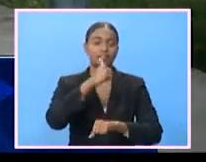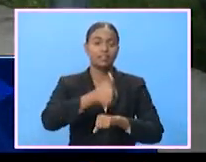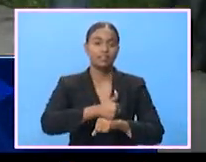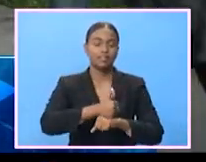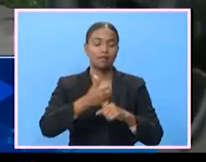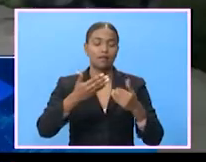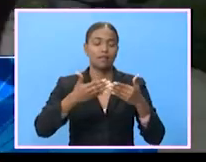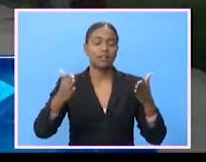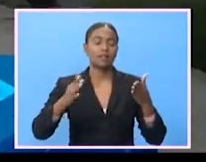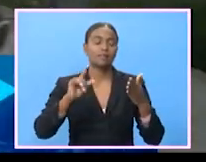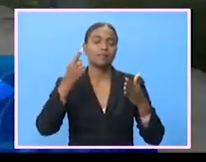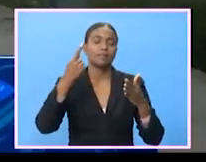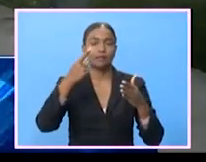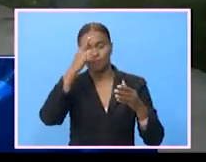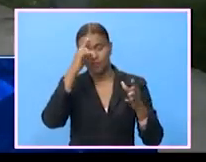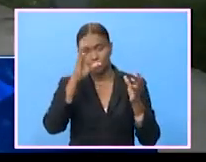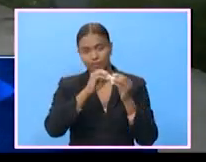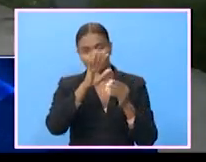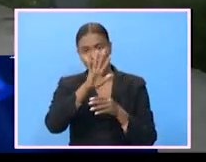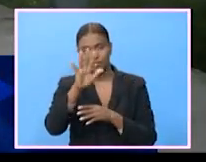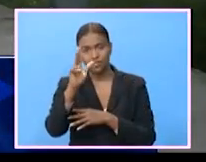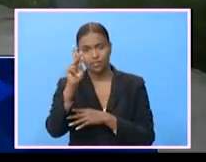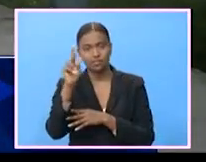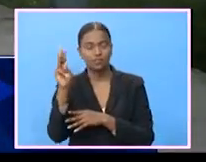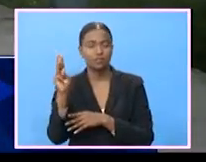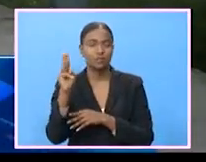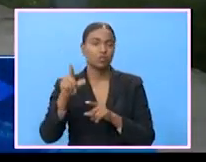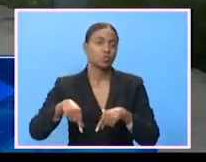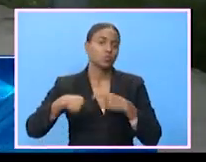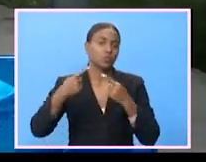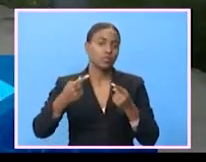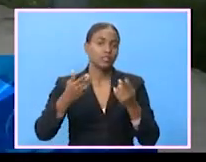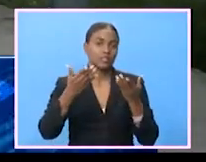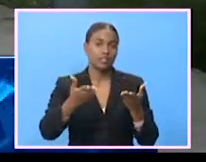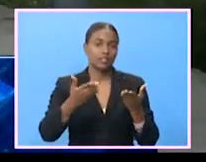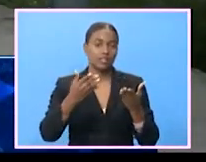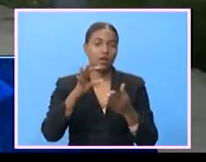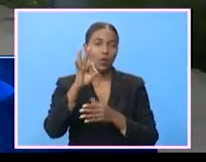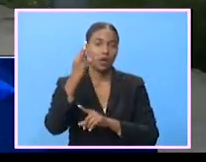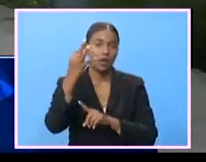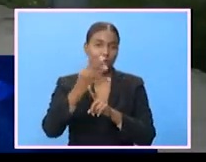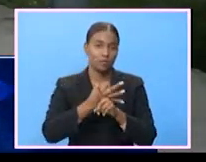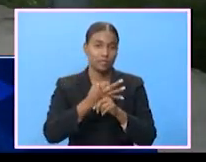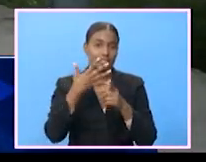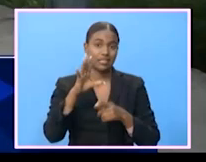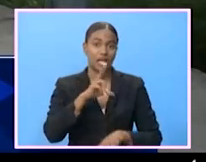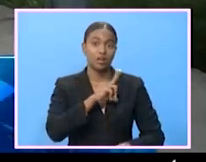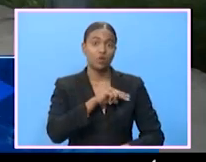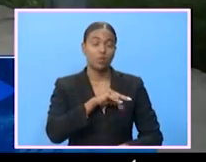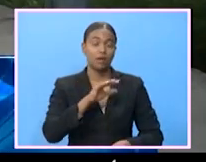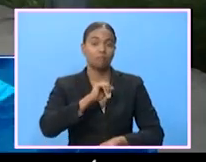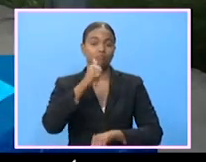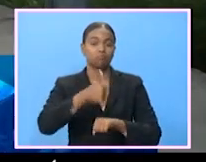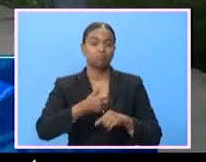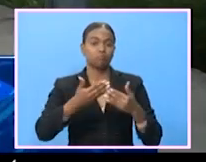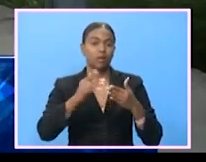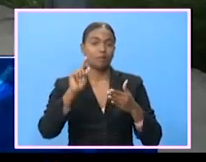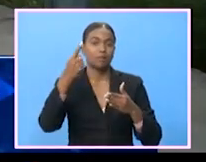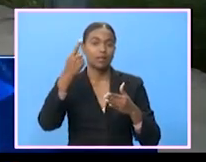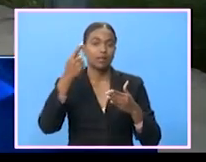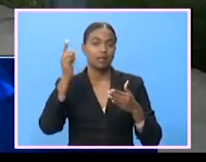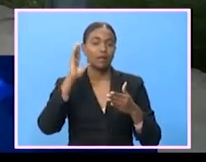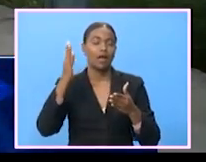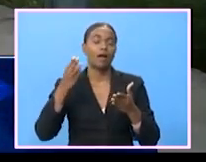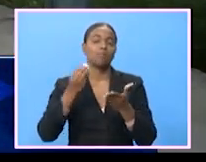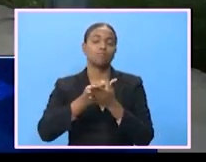sería la primera parte de unos 55 kilómetros durante el espacio, por supuesto, de 9 meses. Ya en noviembre se inaugura esta primera parte y se